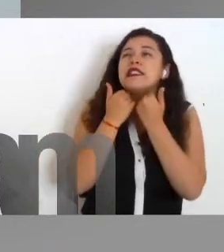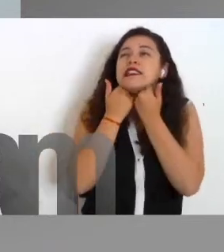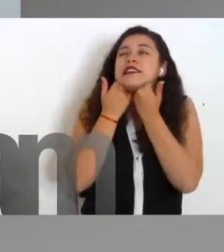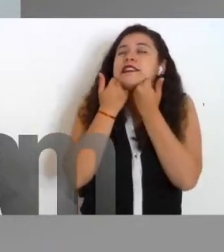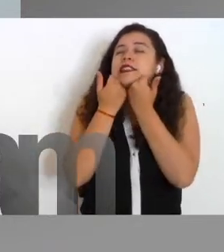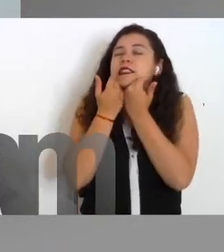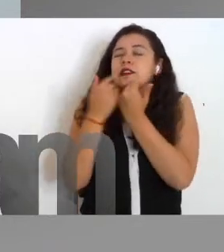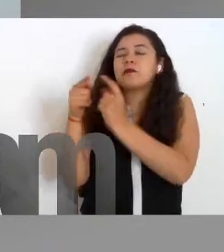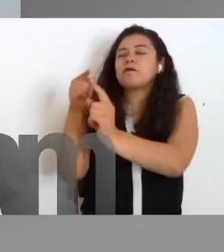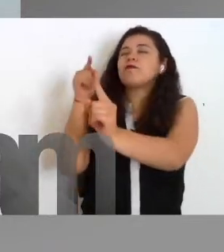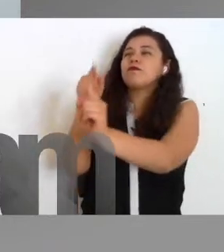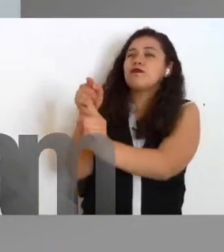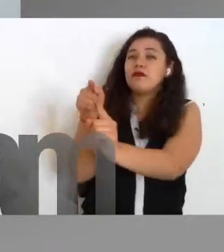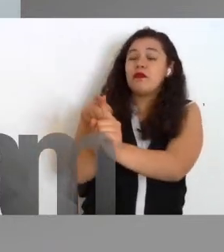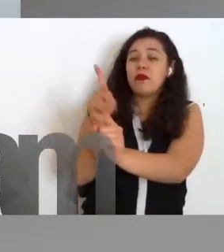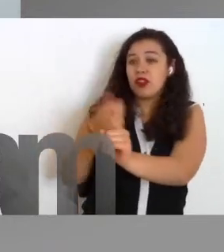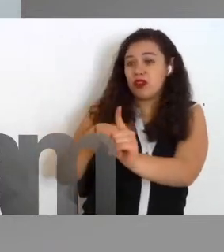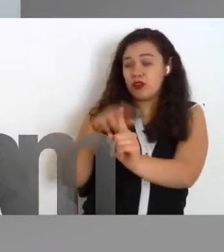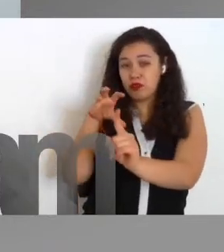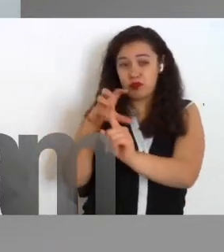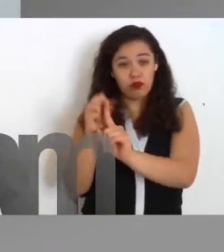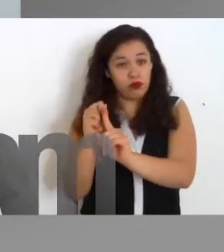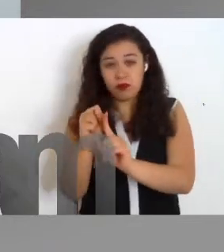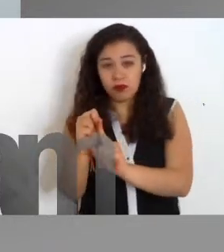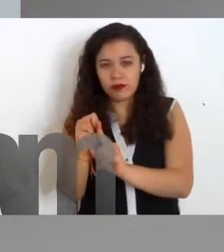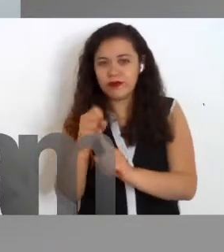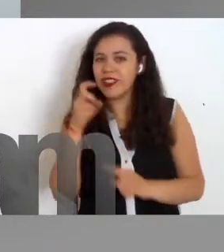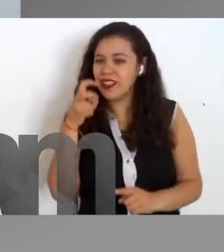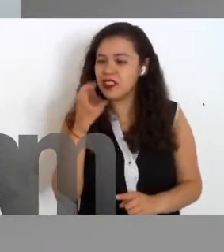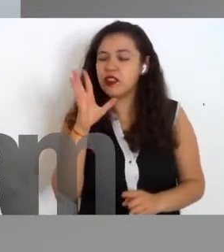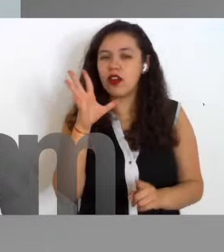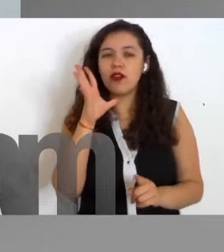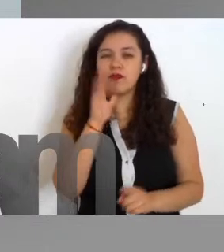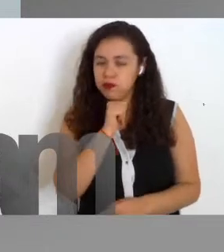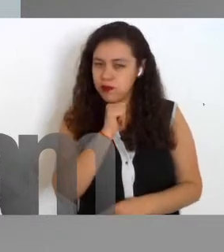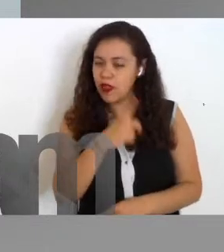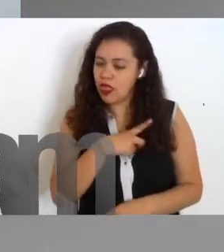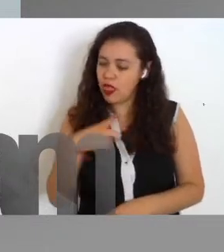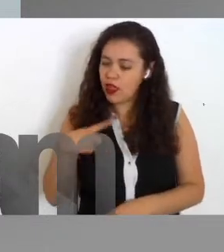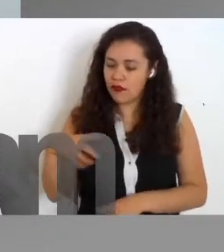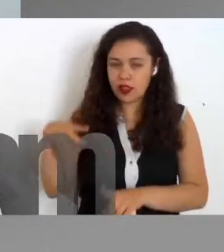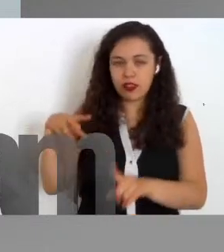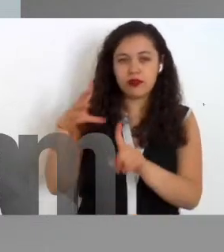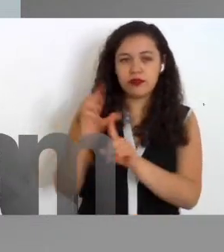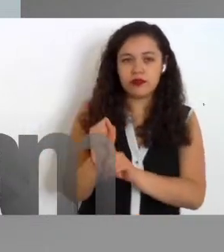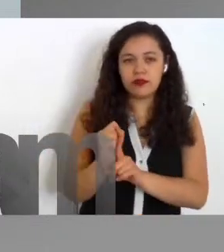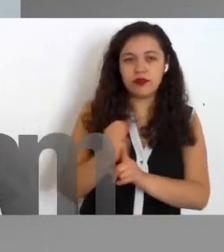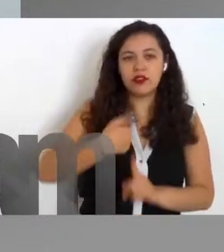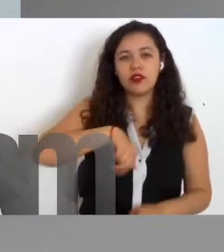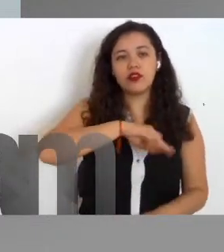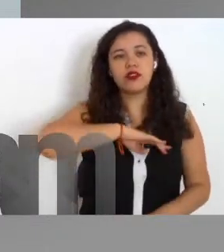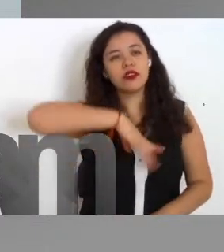cumpla. Y en ese sentido, creo que sí tenemos que hacer un esfuerzo,